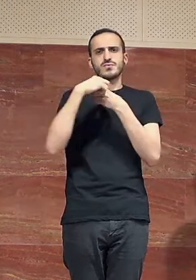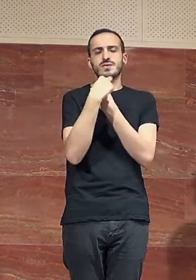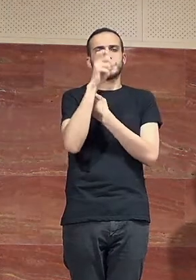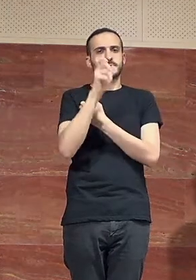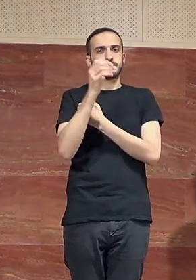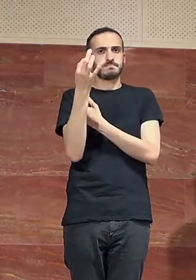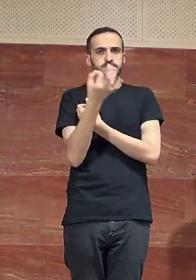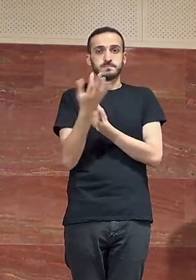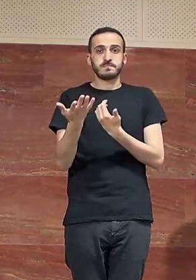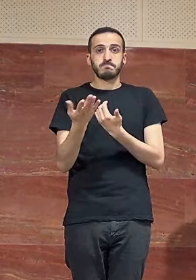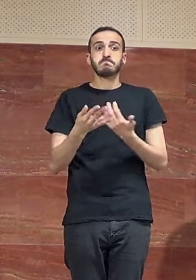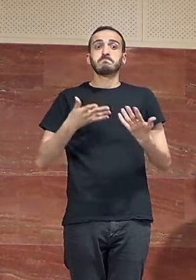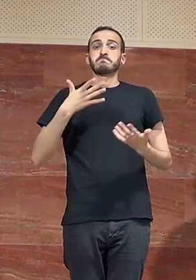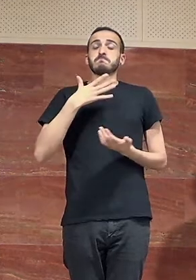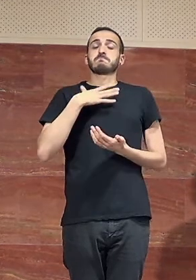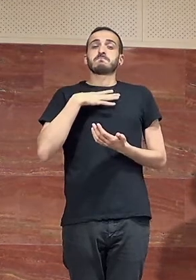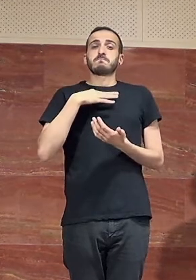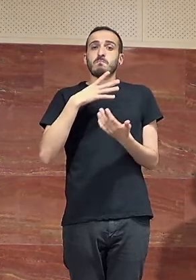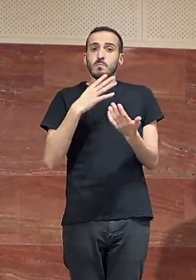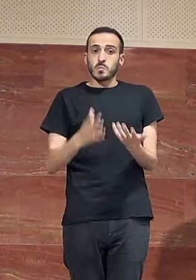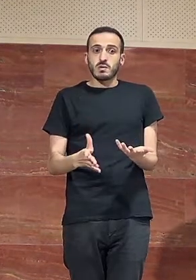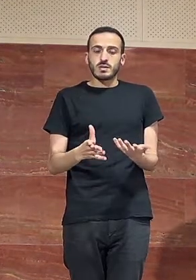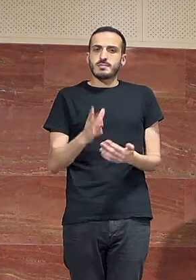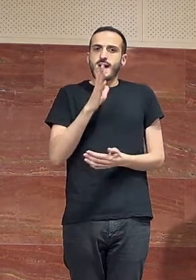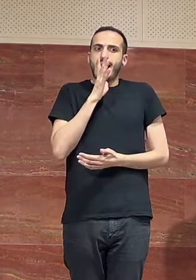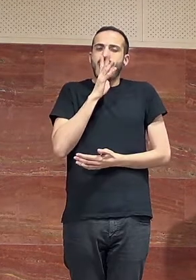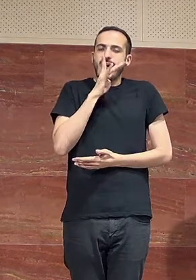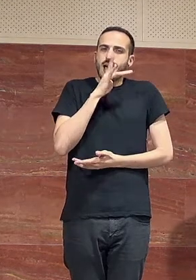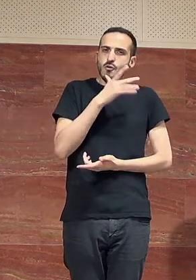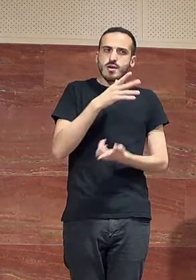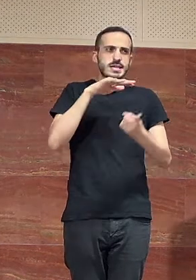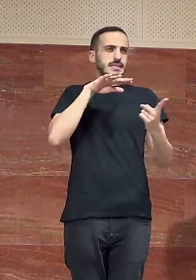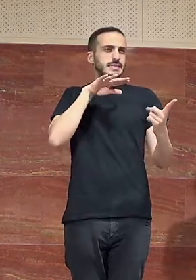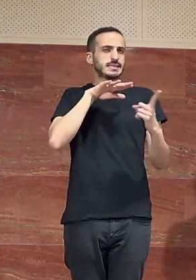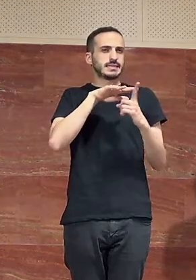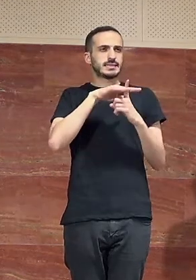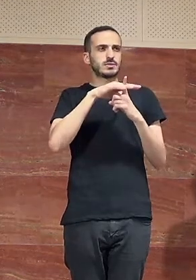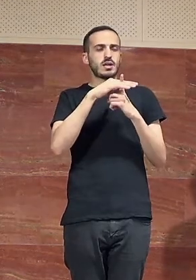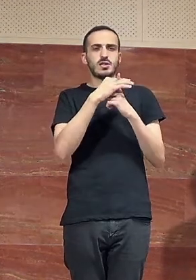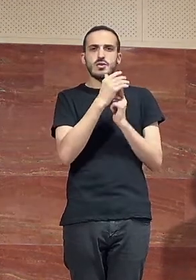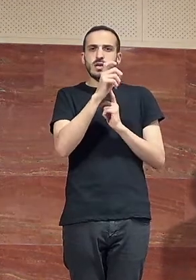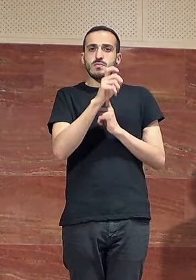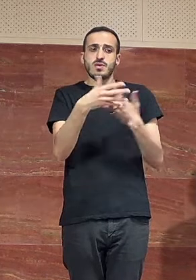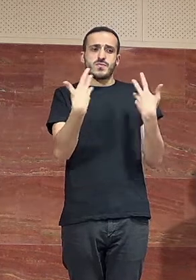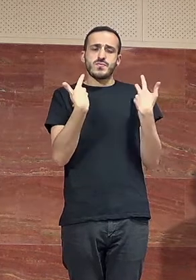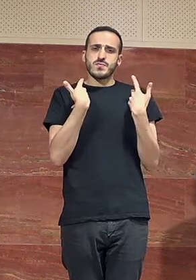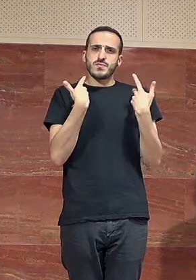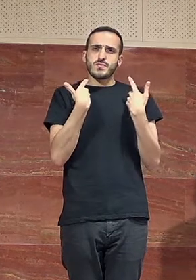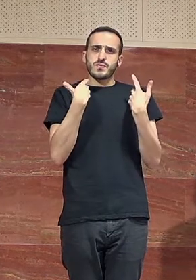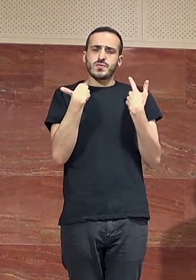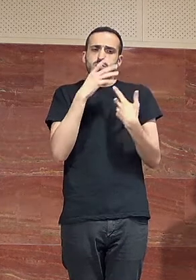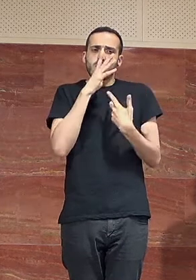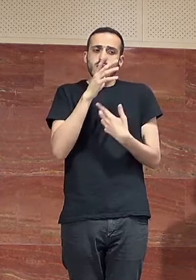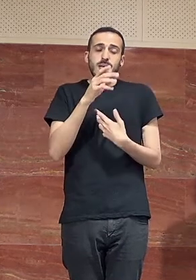probable que lo que esté ocurriendo es que el sufrimiento que genera en las personas el no poder realizar